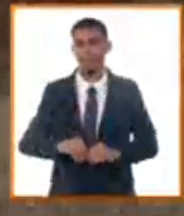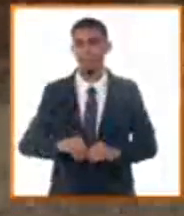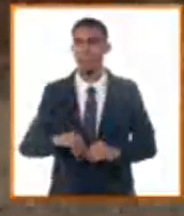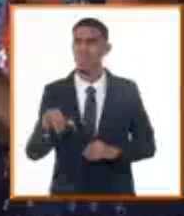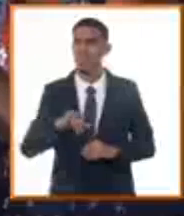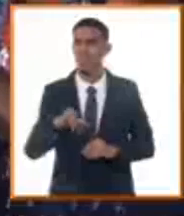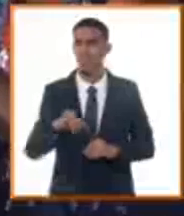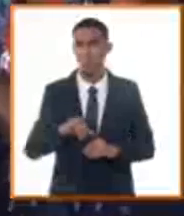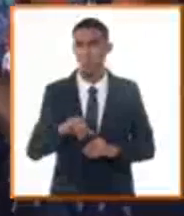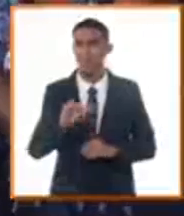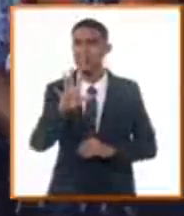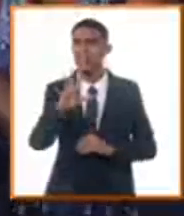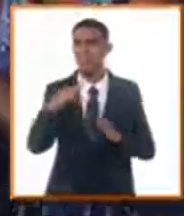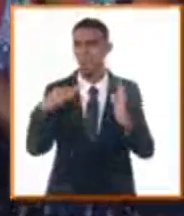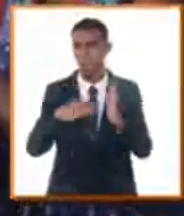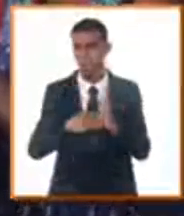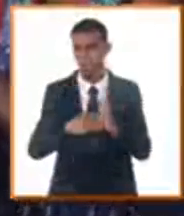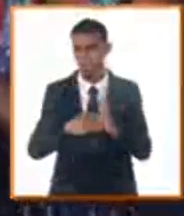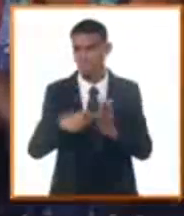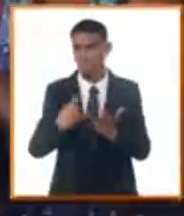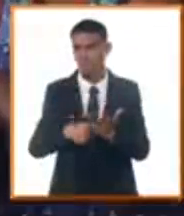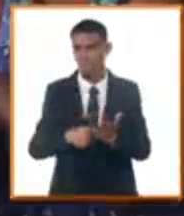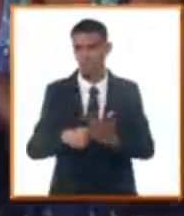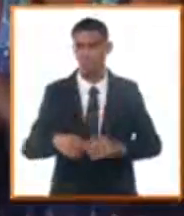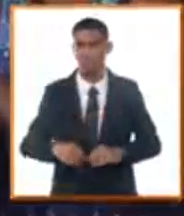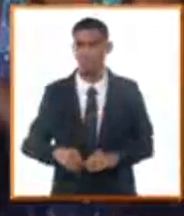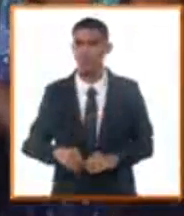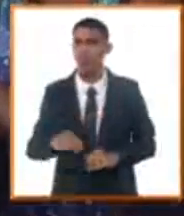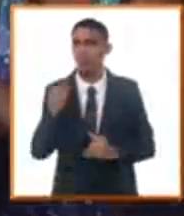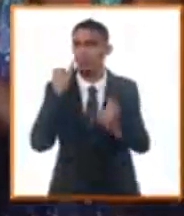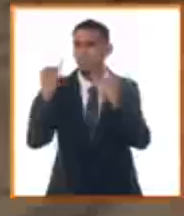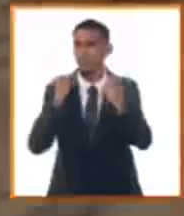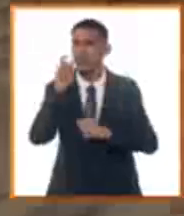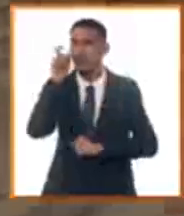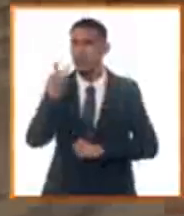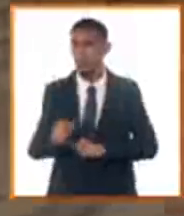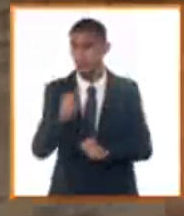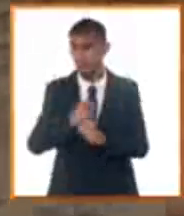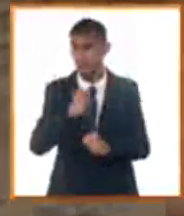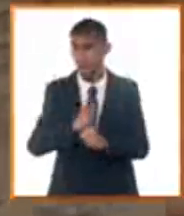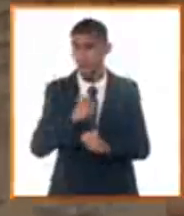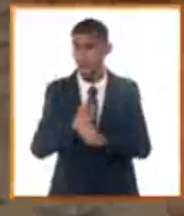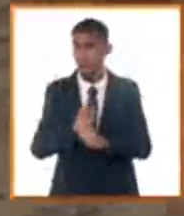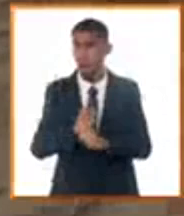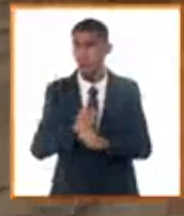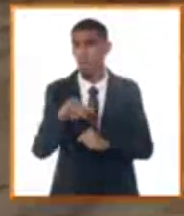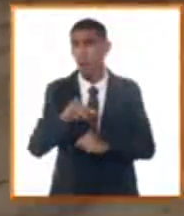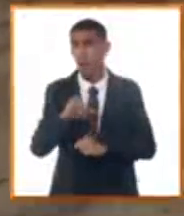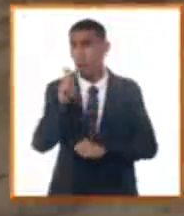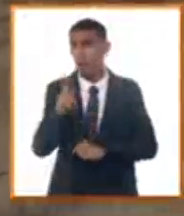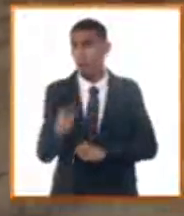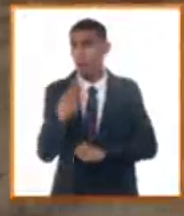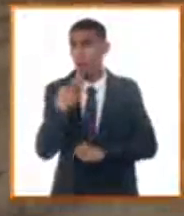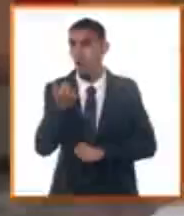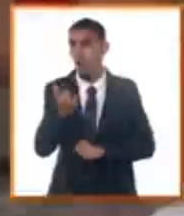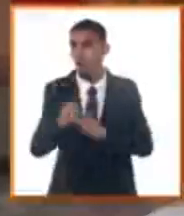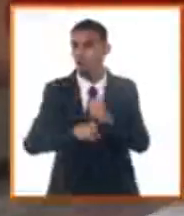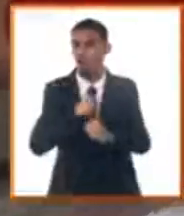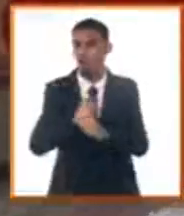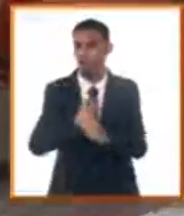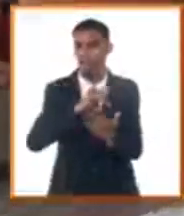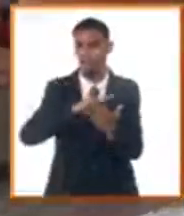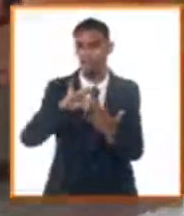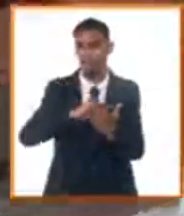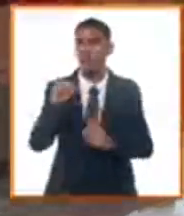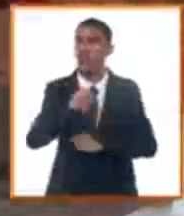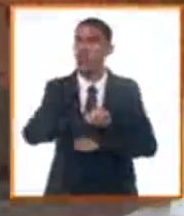los 5.000 pesos en lo que va de mes y la identificación de trabajadores y clientes con las posibilidades del comercio electrónico son logros que en